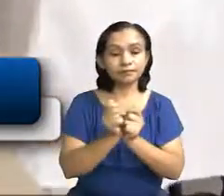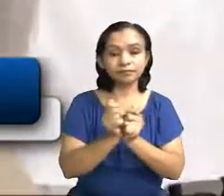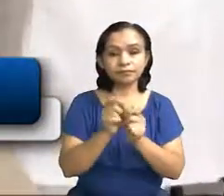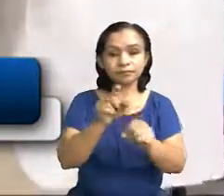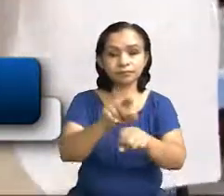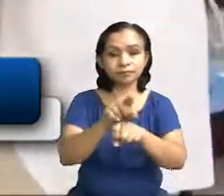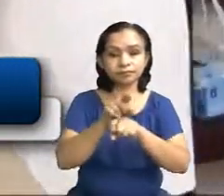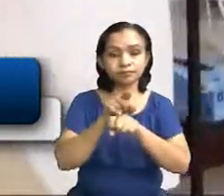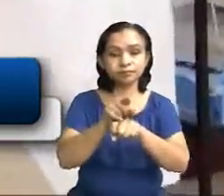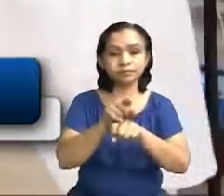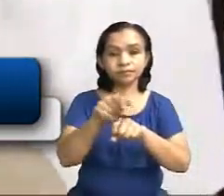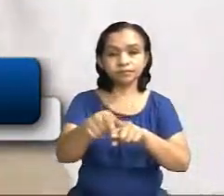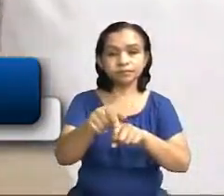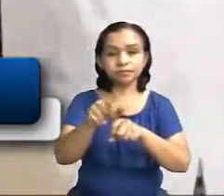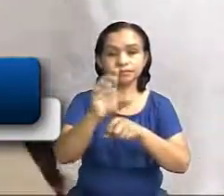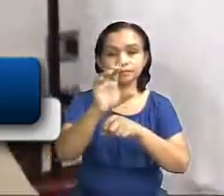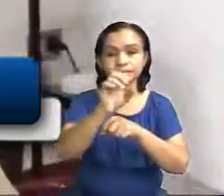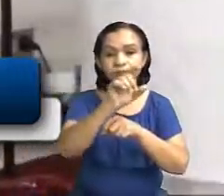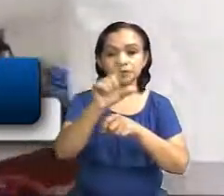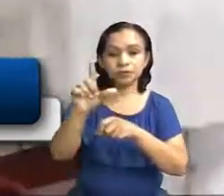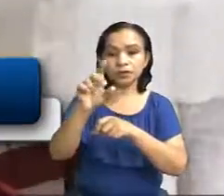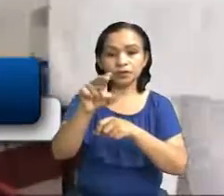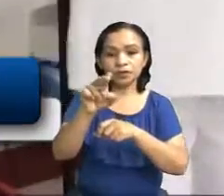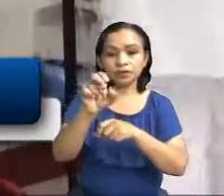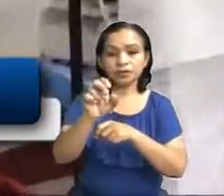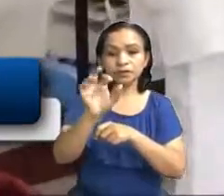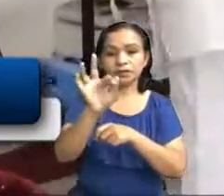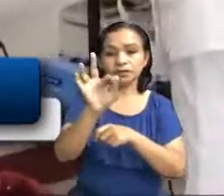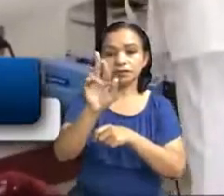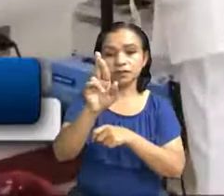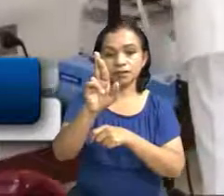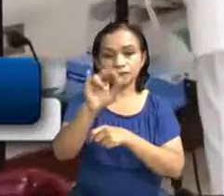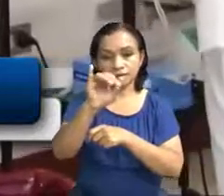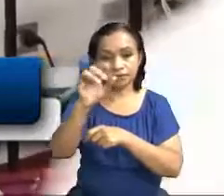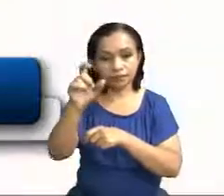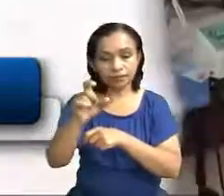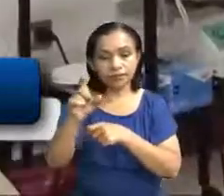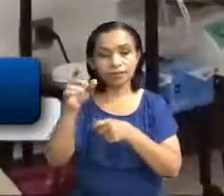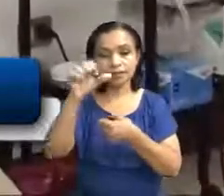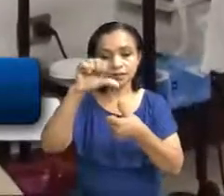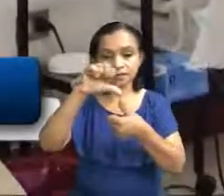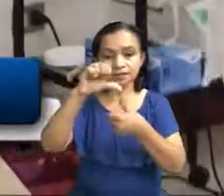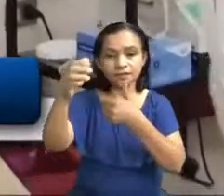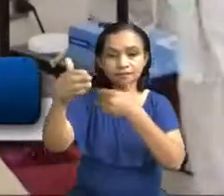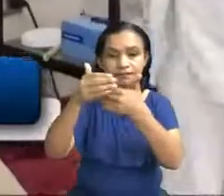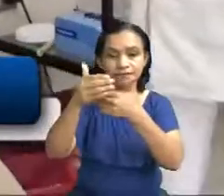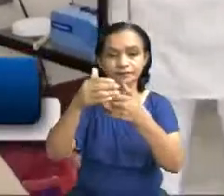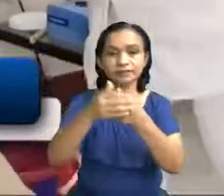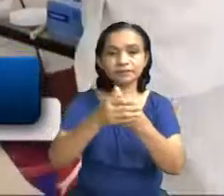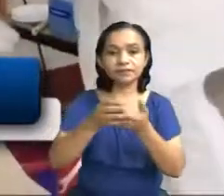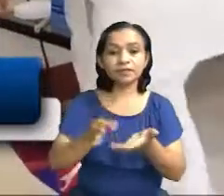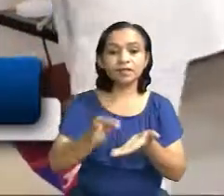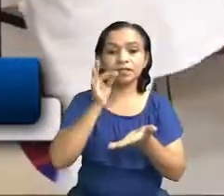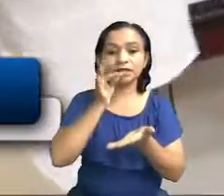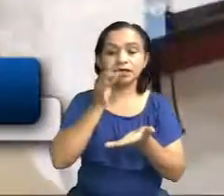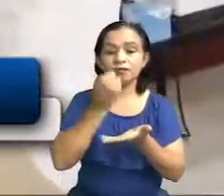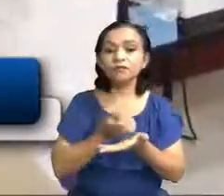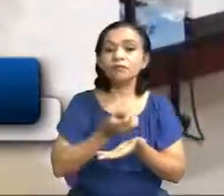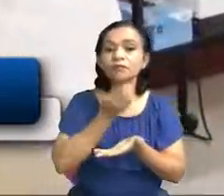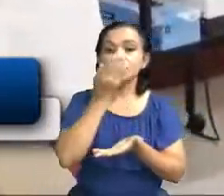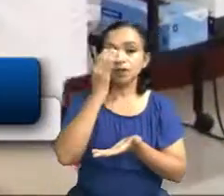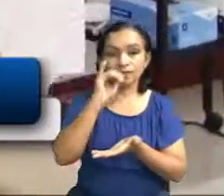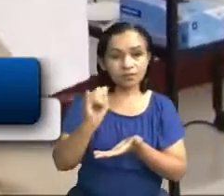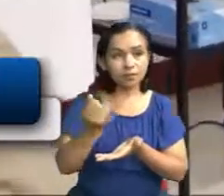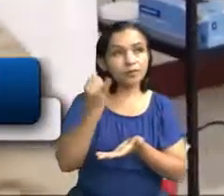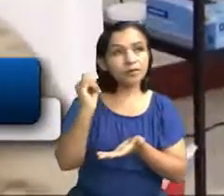Mecanizada, en el Call Center Nestrix, cerca de la Centroamérica, en el Café Las Flores también vamos a estar el día